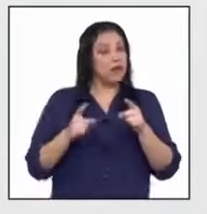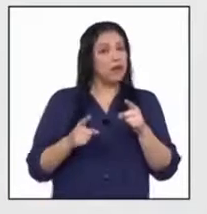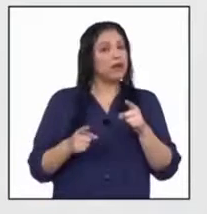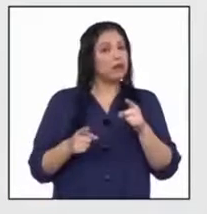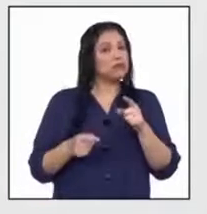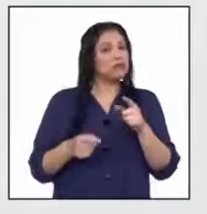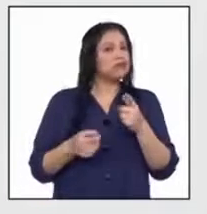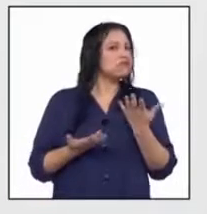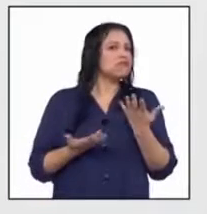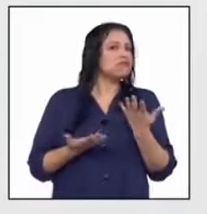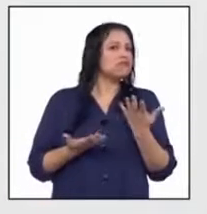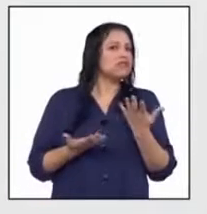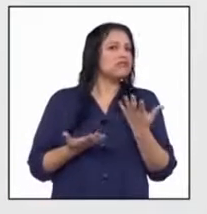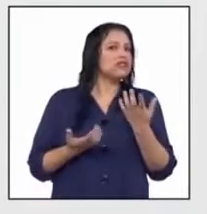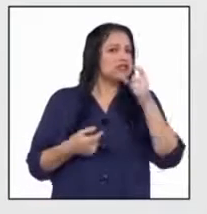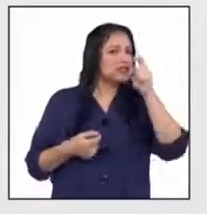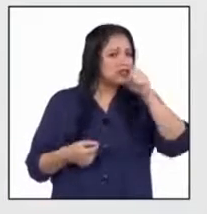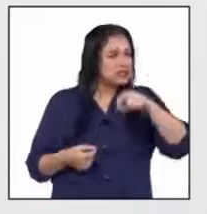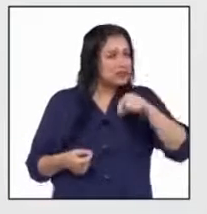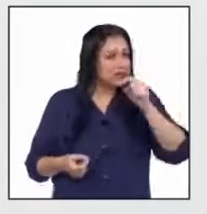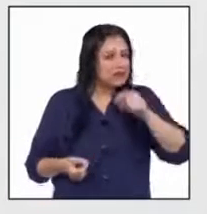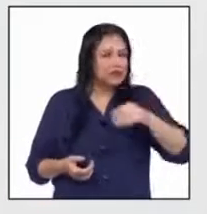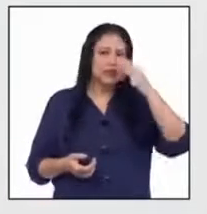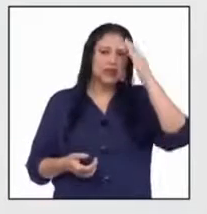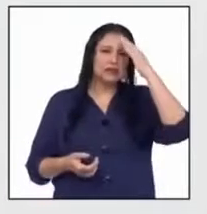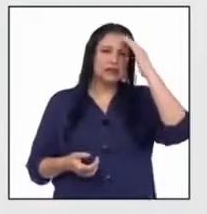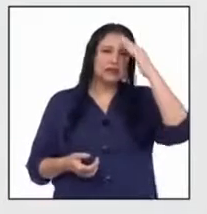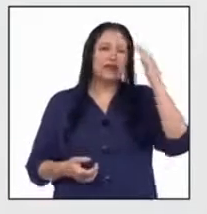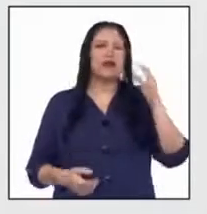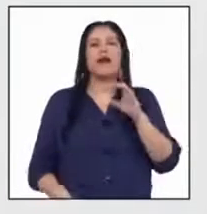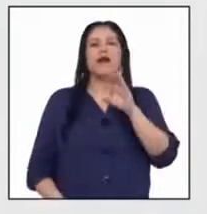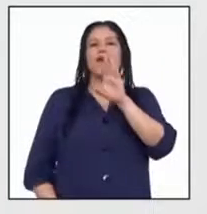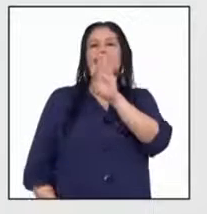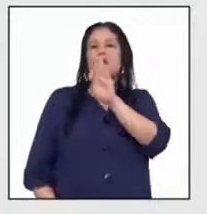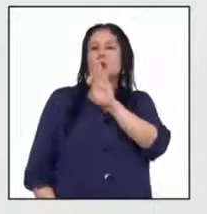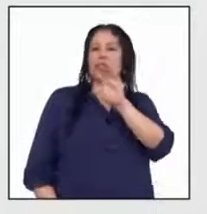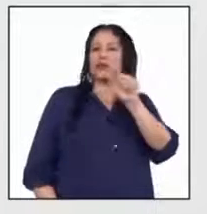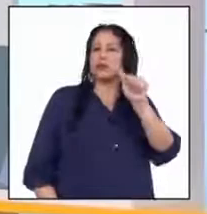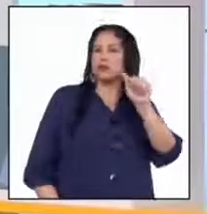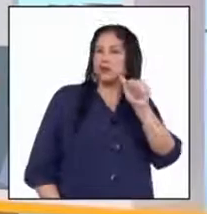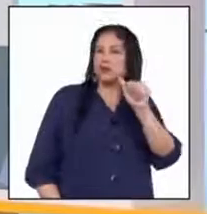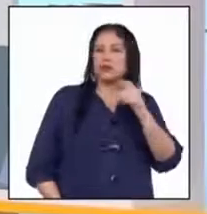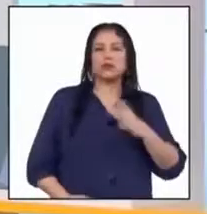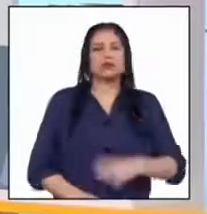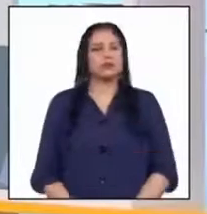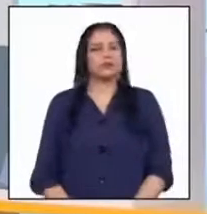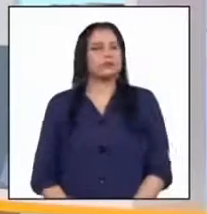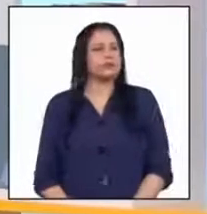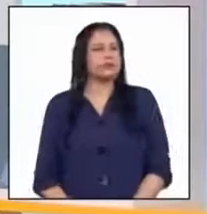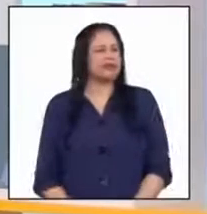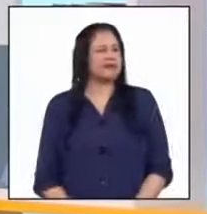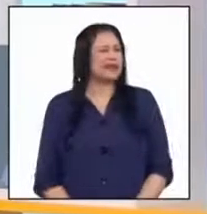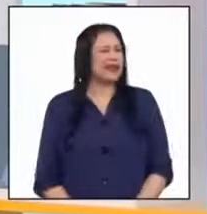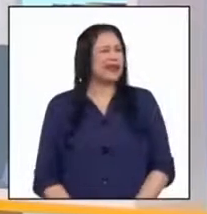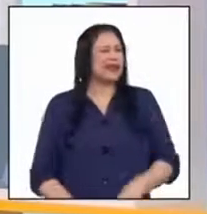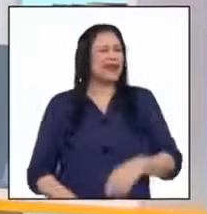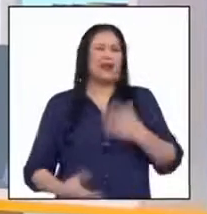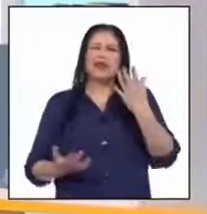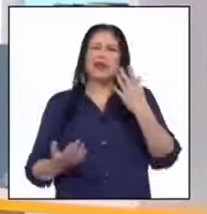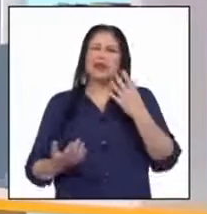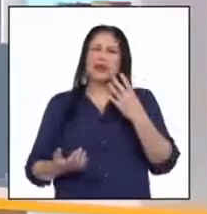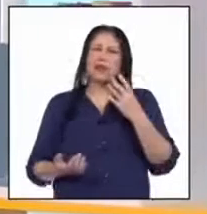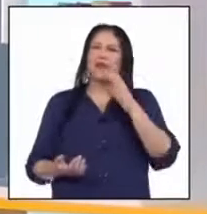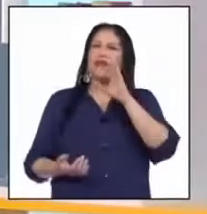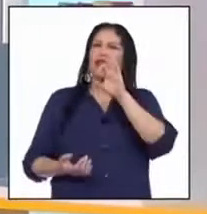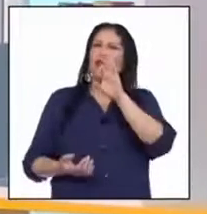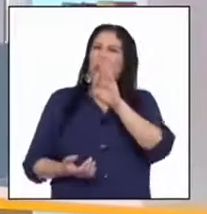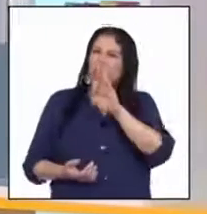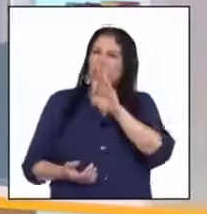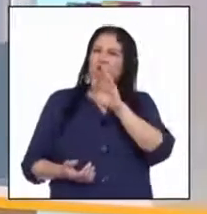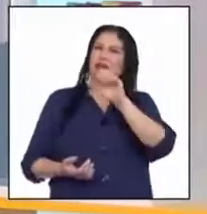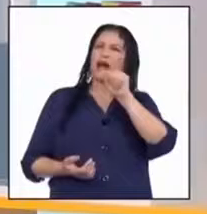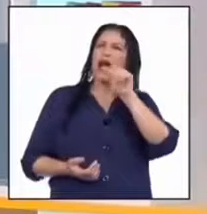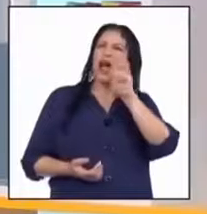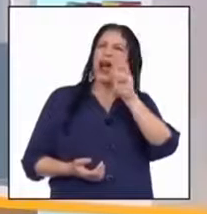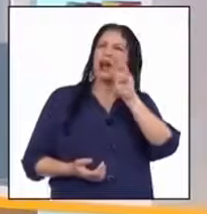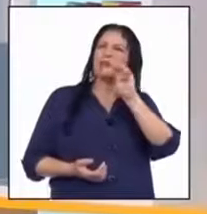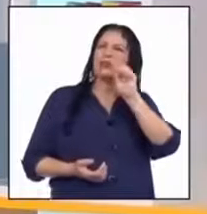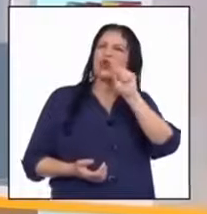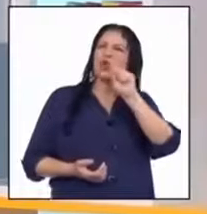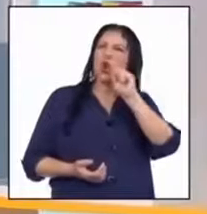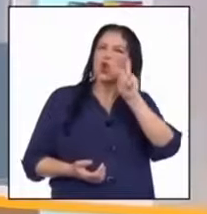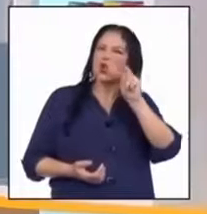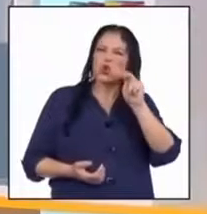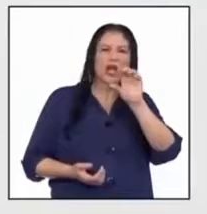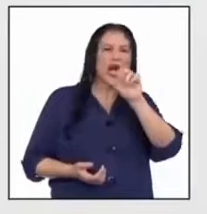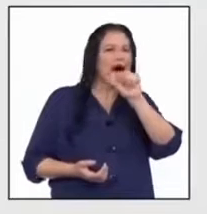eso debemos tener en cuenta la frecuencia absoluta acumulada. Profesora, disculpe, ¿por qué se llama frecuencia